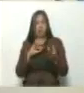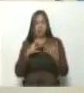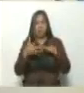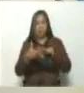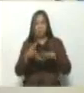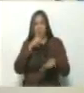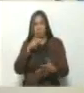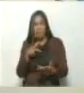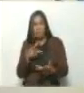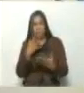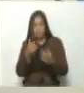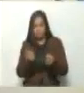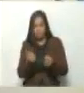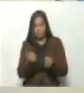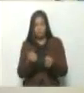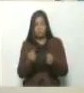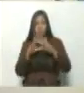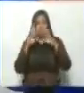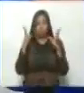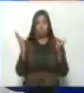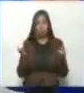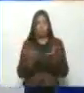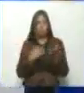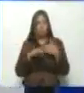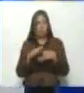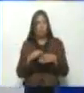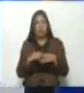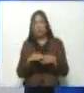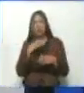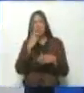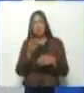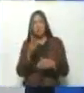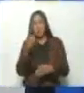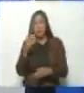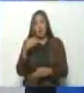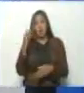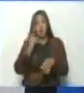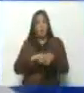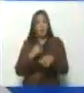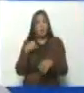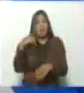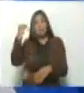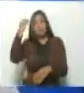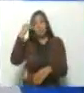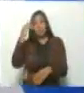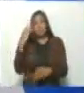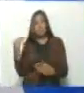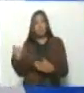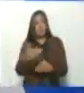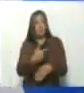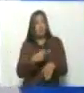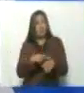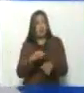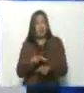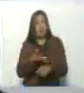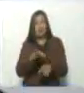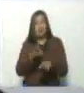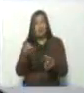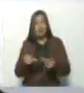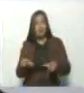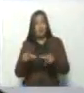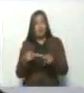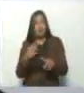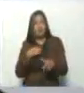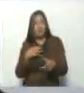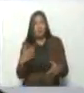desorden. Y todo el mundo va a sacar la basura a la hora que crea que la recolección va a pasar. O la deja en lugares donde ni siquiera